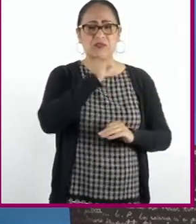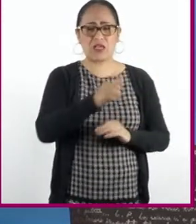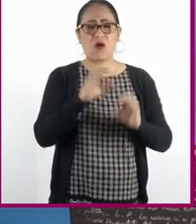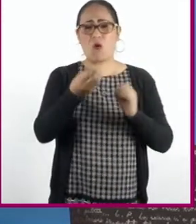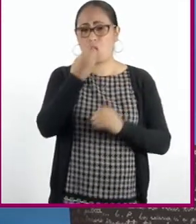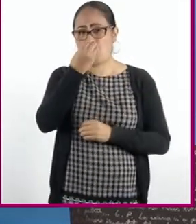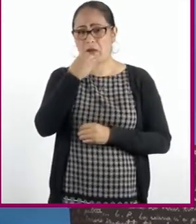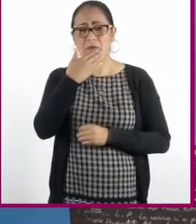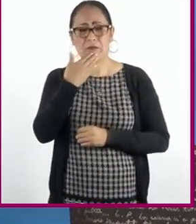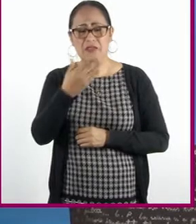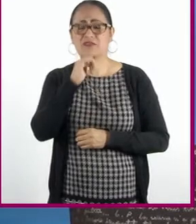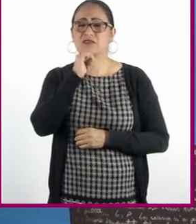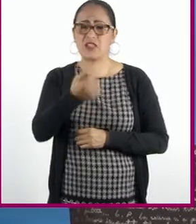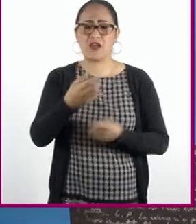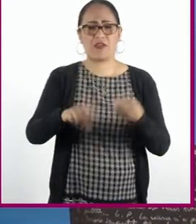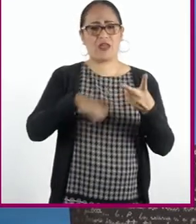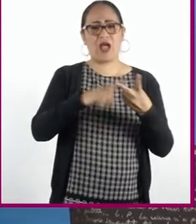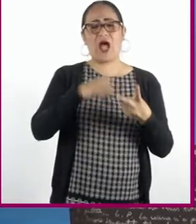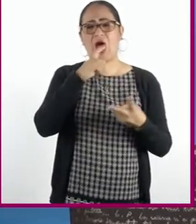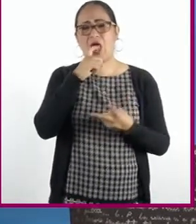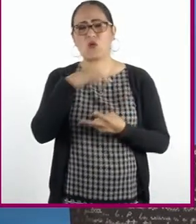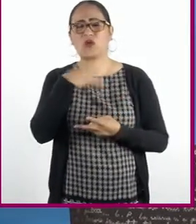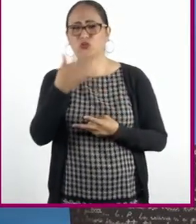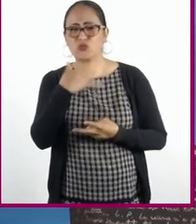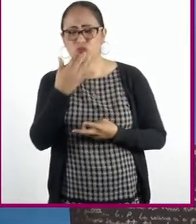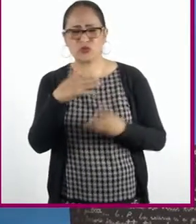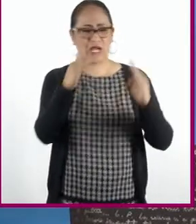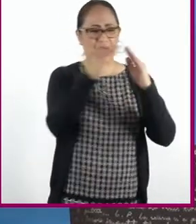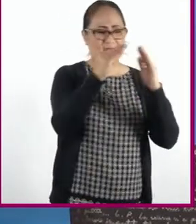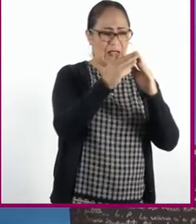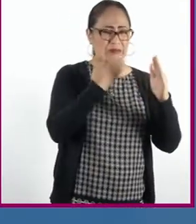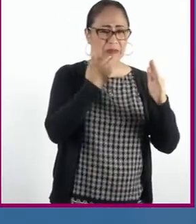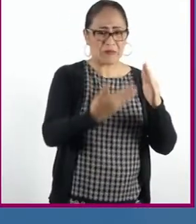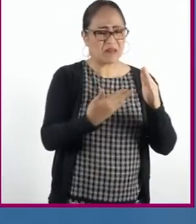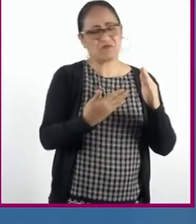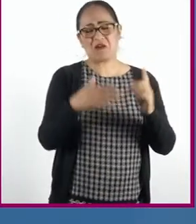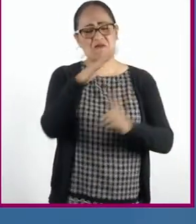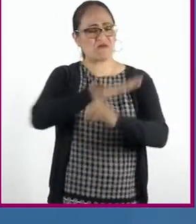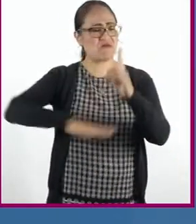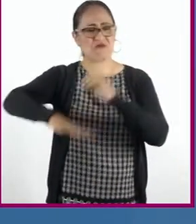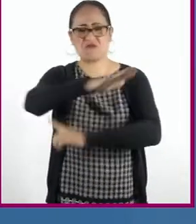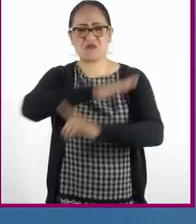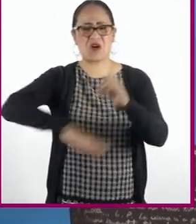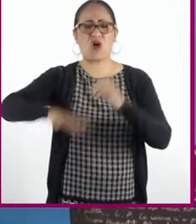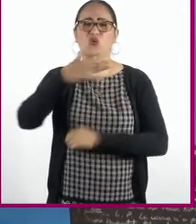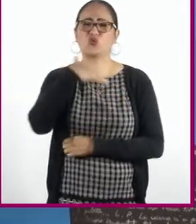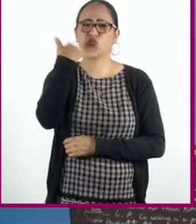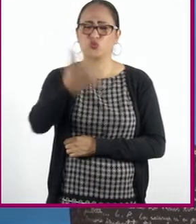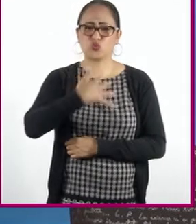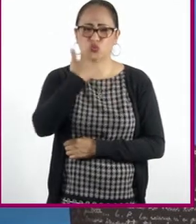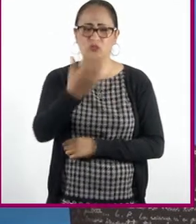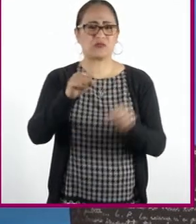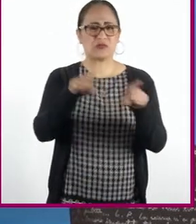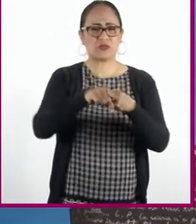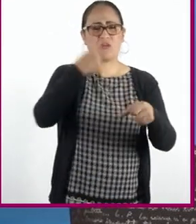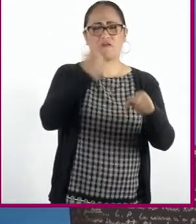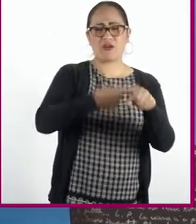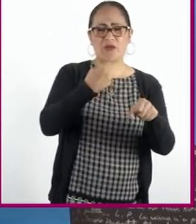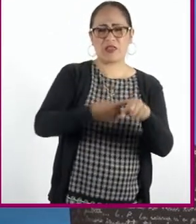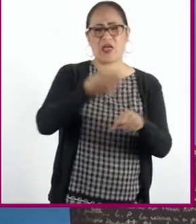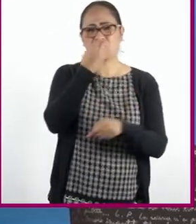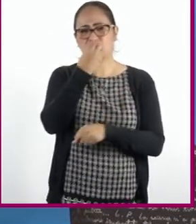agua potable, la vivienda de baja calidad y la contaminación ambiental. Las enfermedades, la desnutrición y